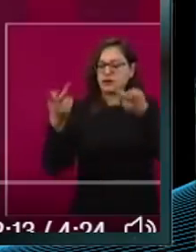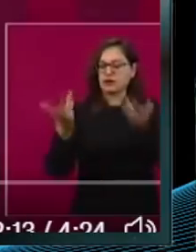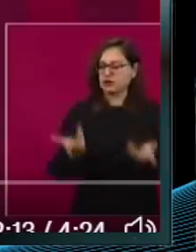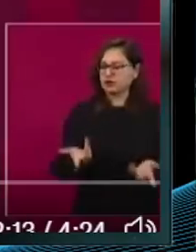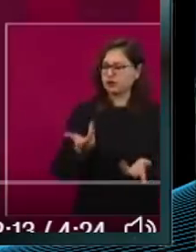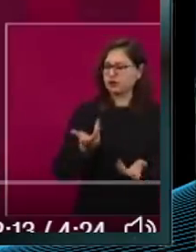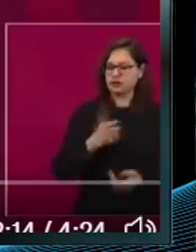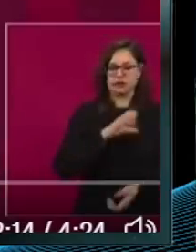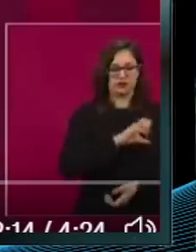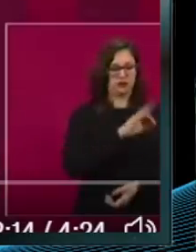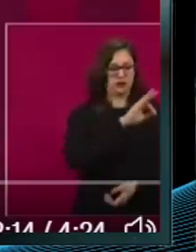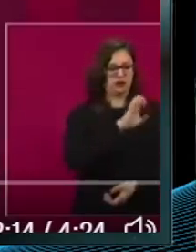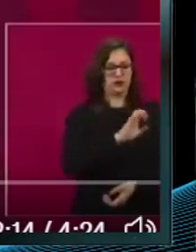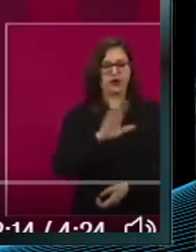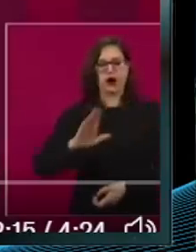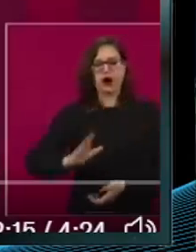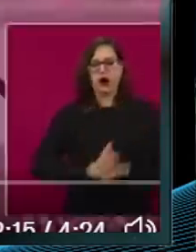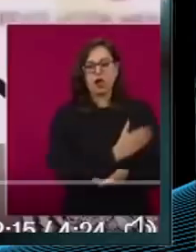Venden